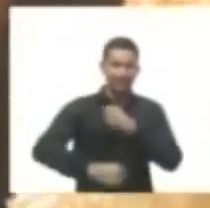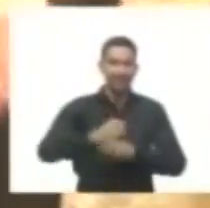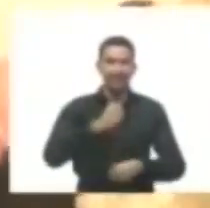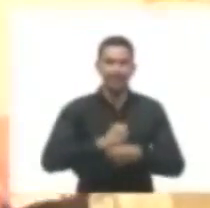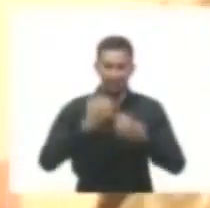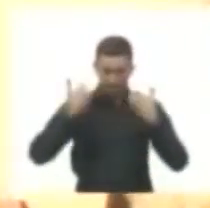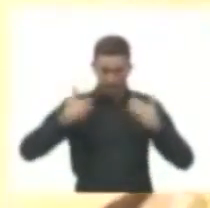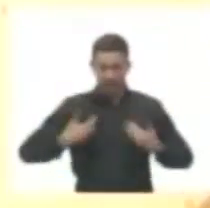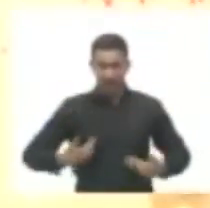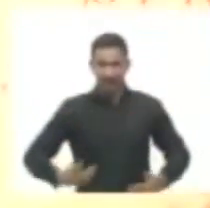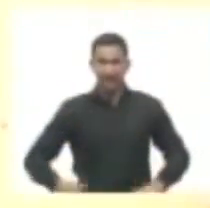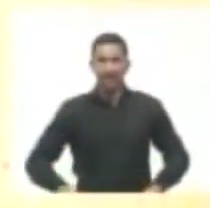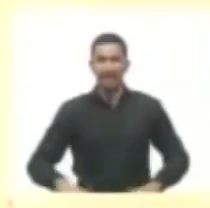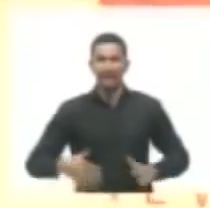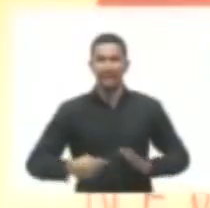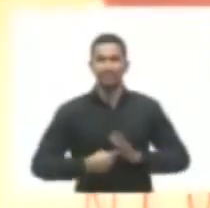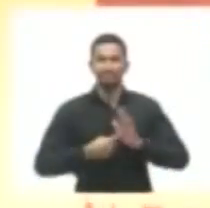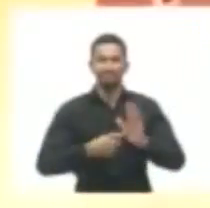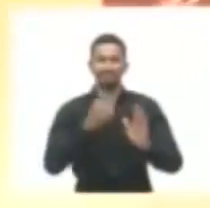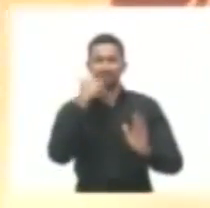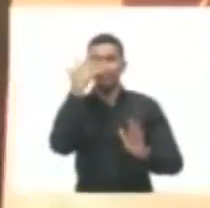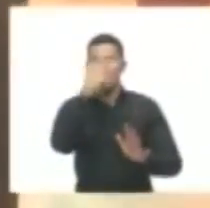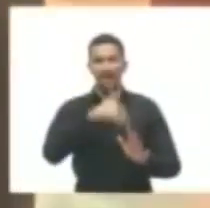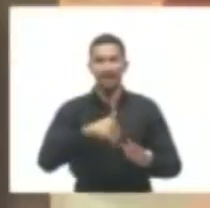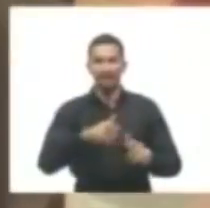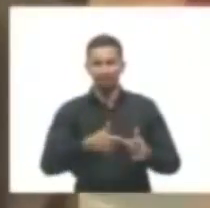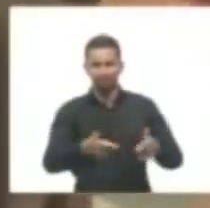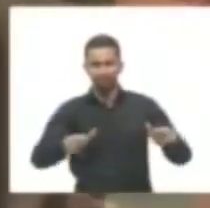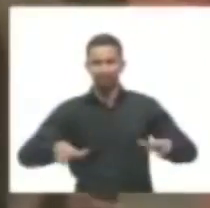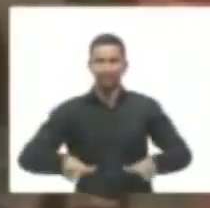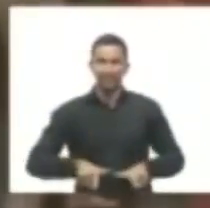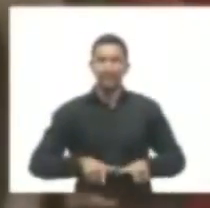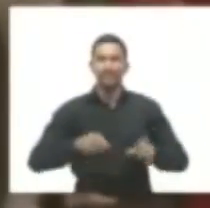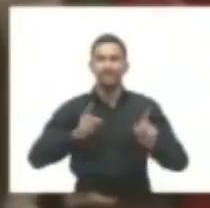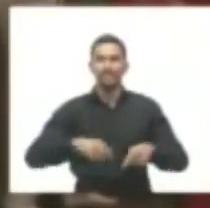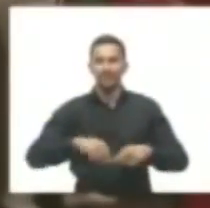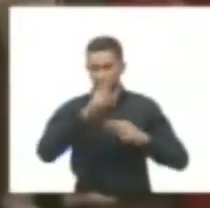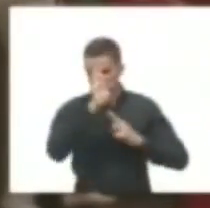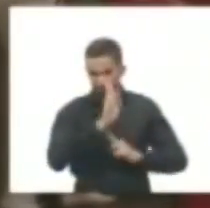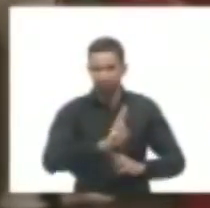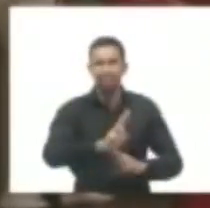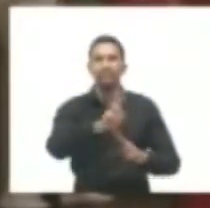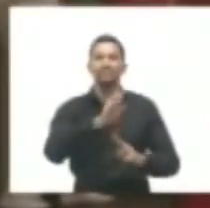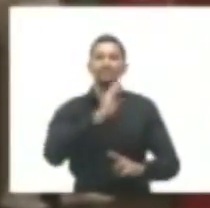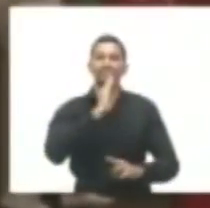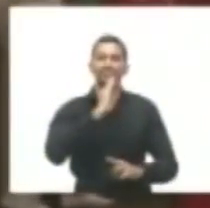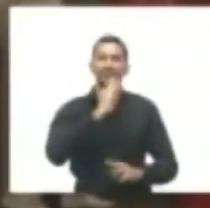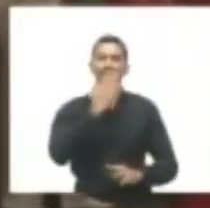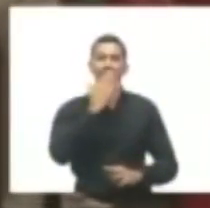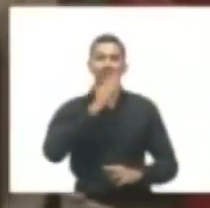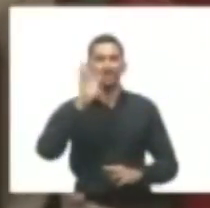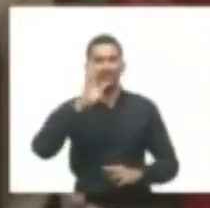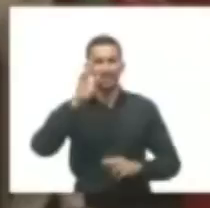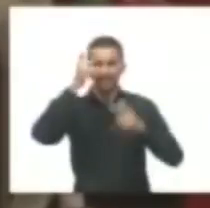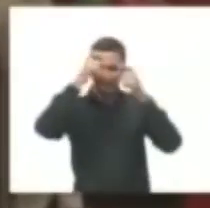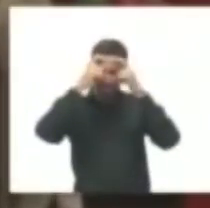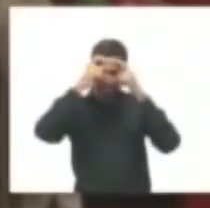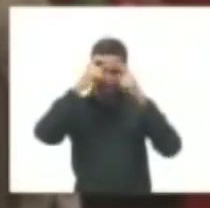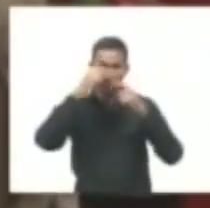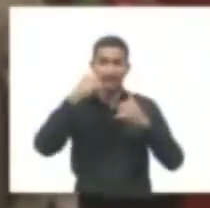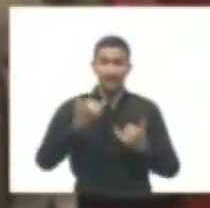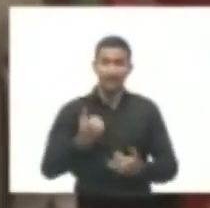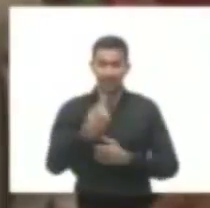está engalanando nuestras instalaciones, y estamos igualmente haciéndole un homenaje a nuestra reina Fefi, la del año, de este